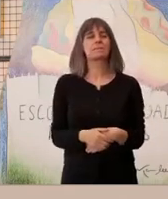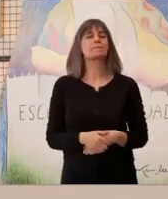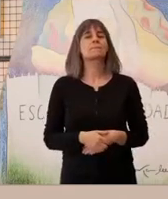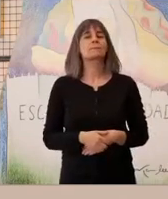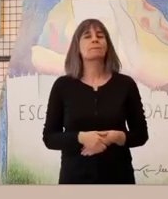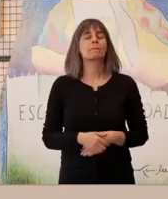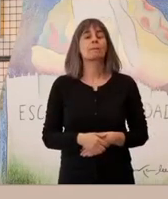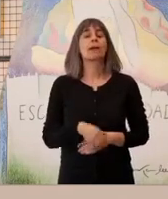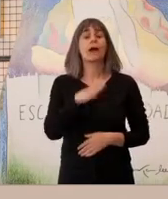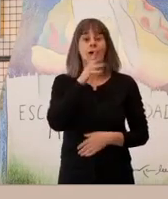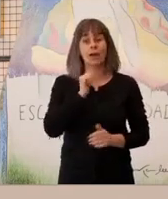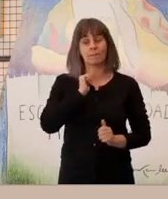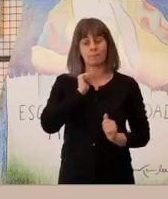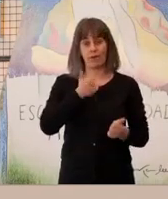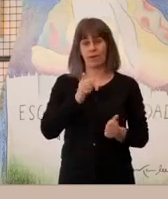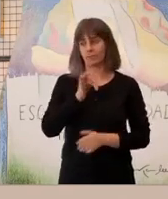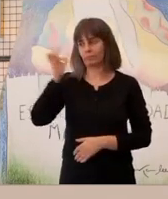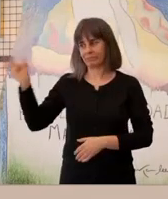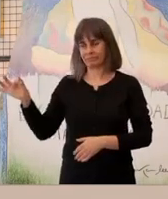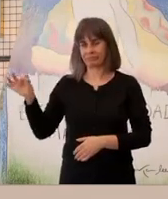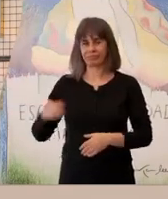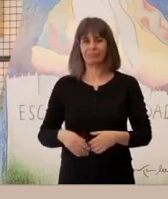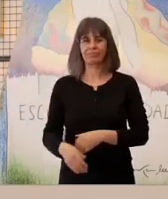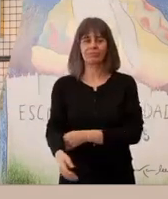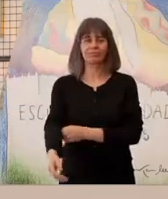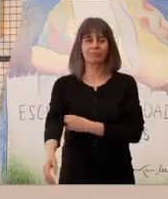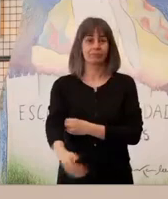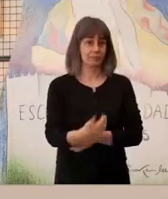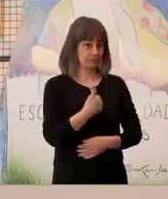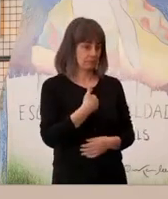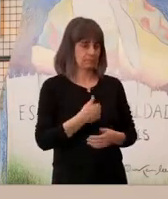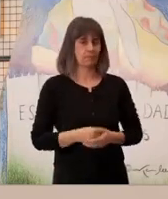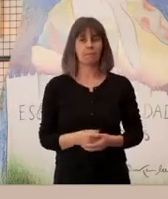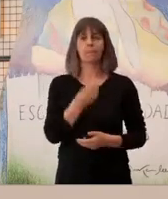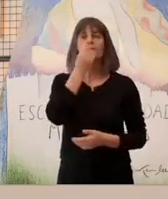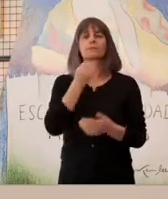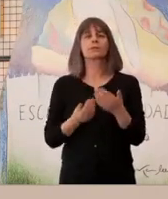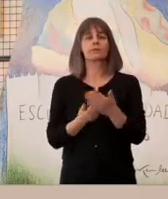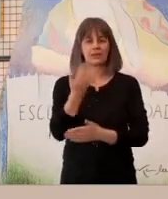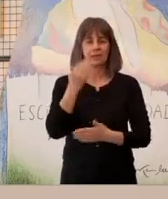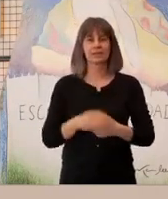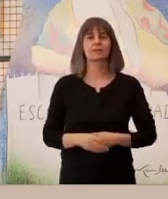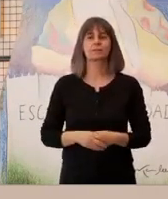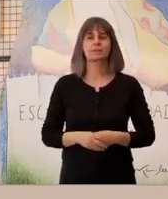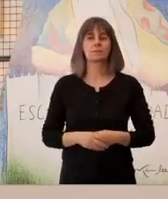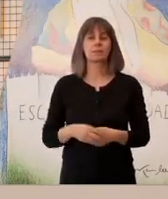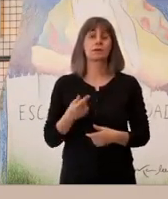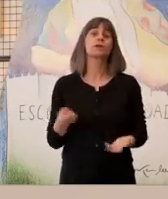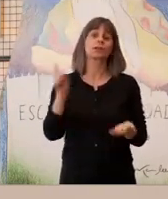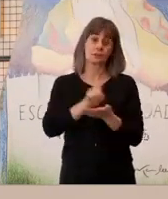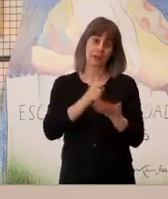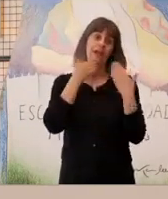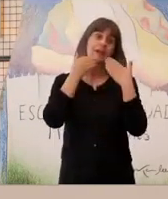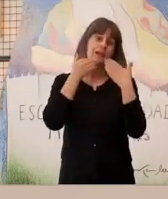ahora va a comenzar marina bueno Buenos días y una vez más gracias